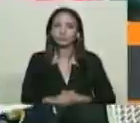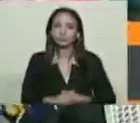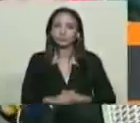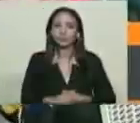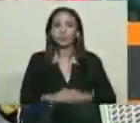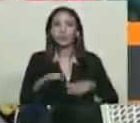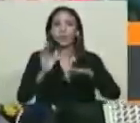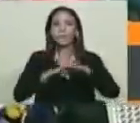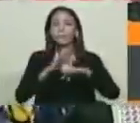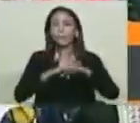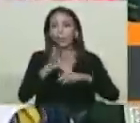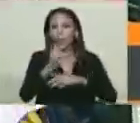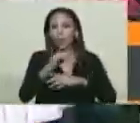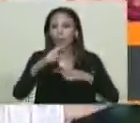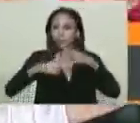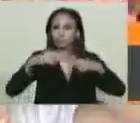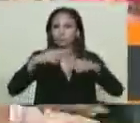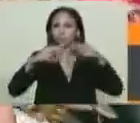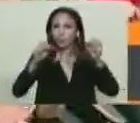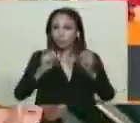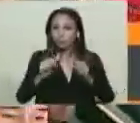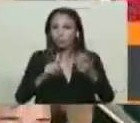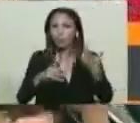Porque los instrumentos son buenos,